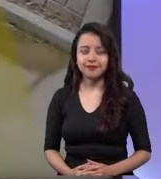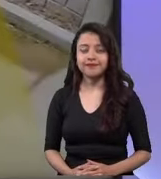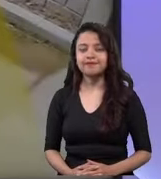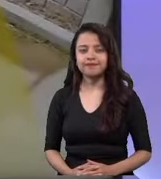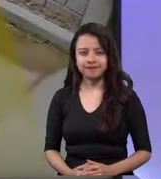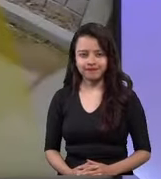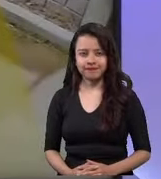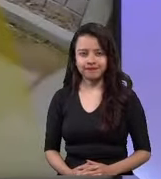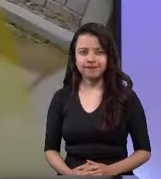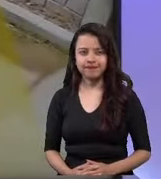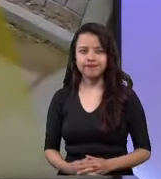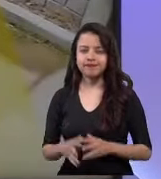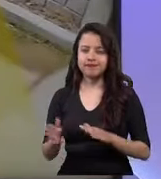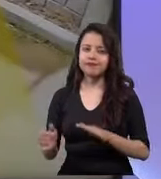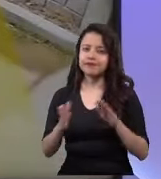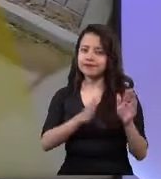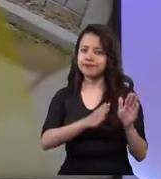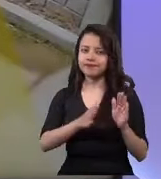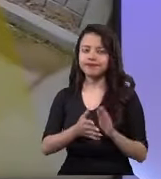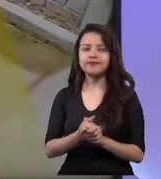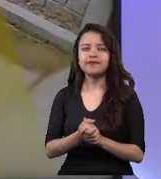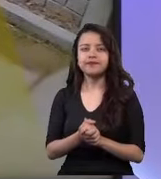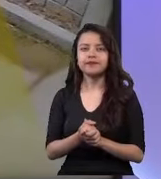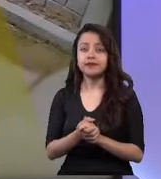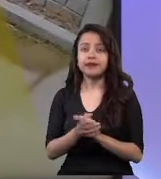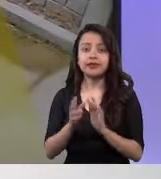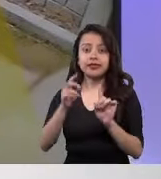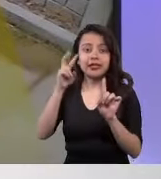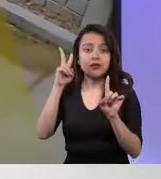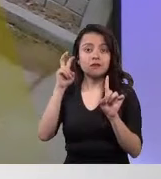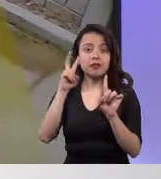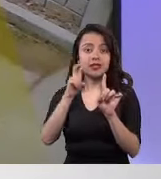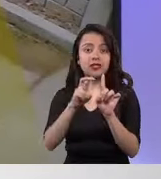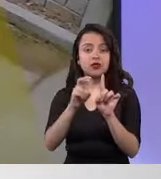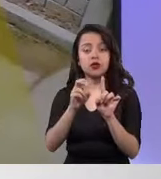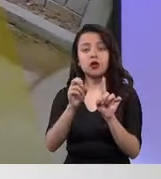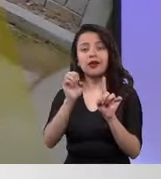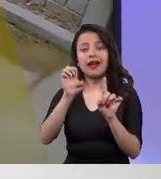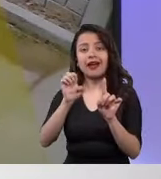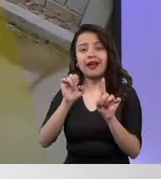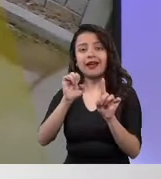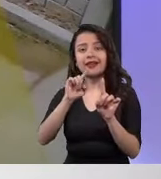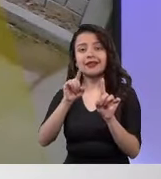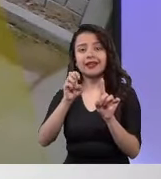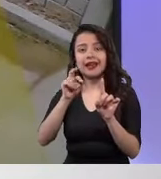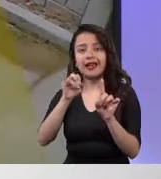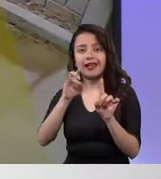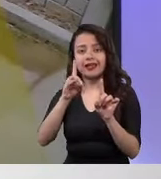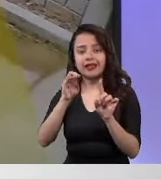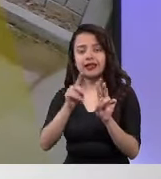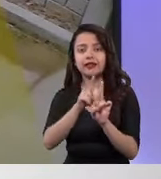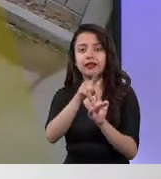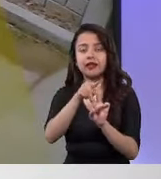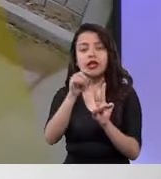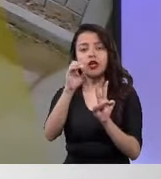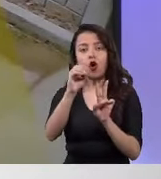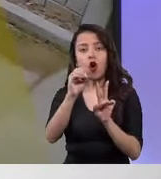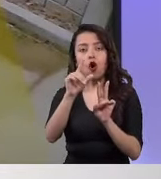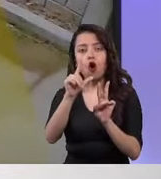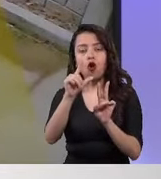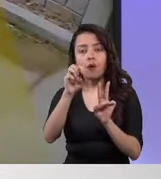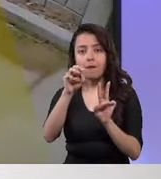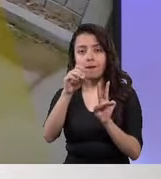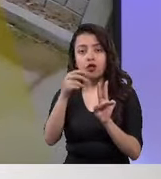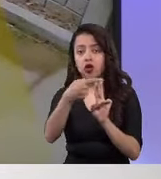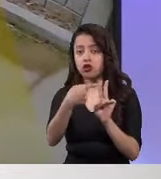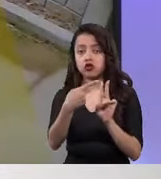Bueno, Joana, y ahorita hablábamos de la nueva imputación de cargo tanto a Olmedo López, el exdirector de gestión del riesgo, y Sneider Pinilla, quienes no